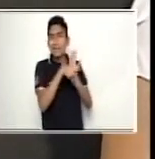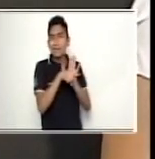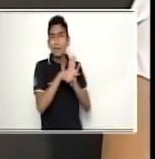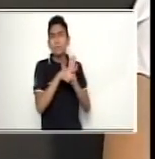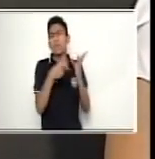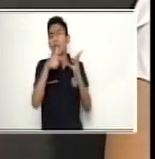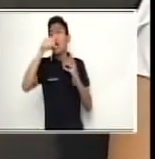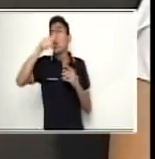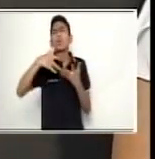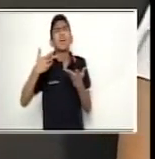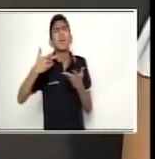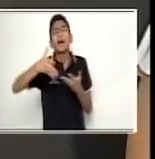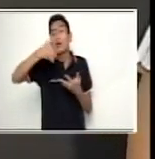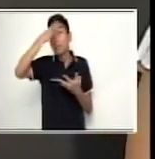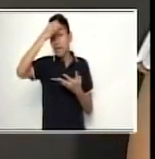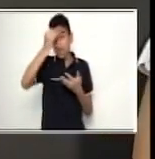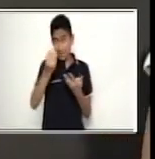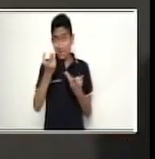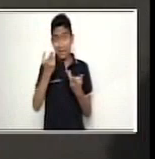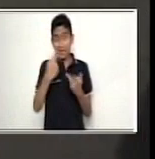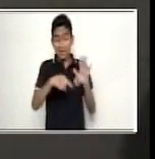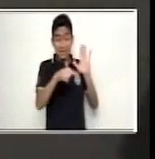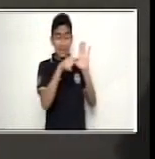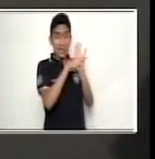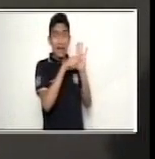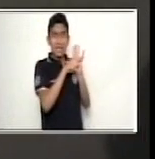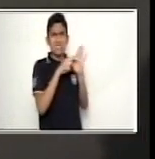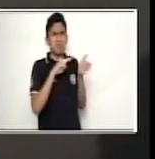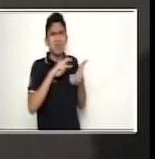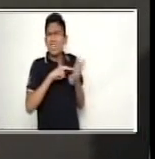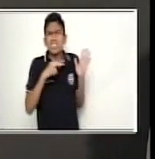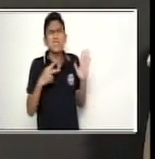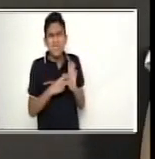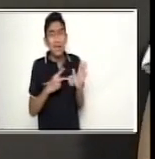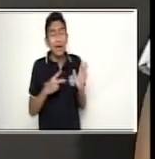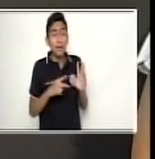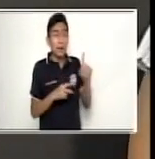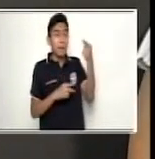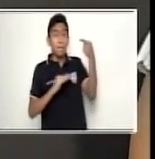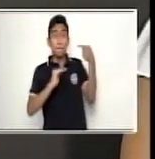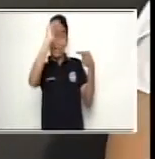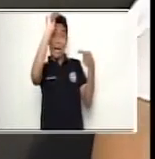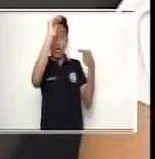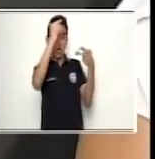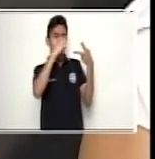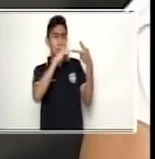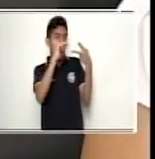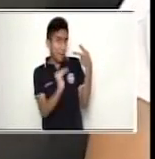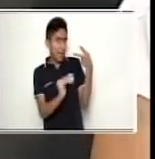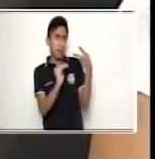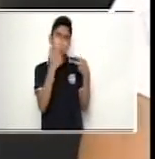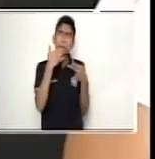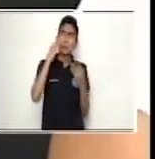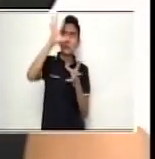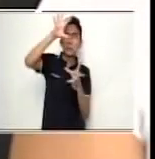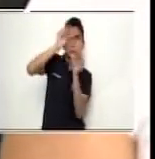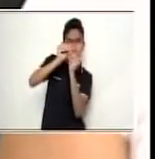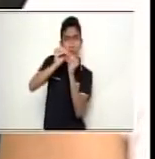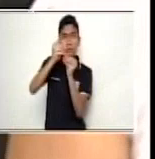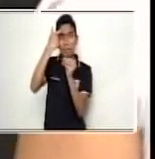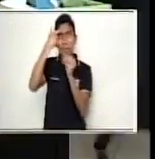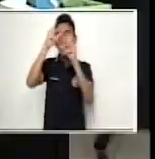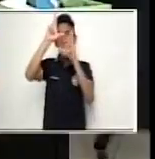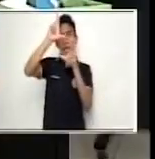sesión aprendiste que la resta consiste en calcular la diferencia que hay entre dos números. Para